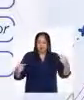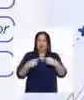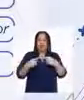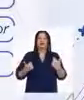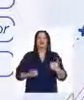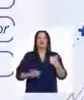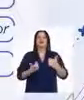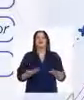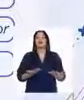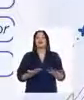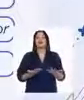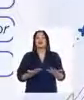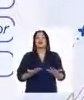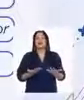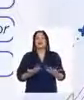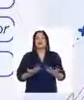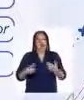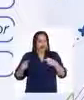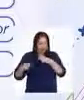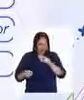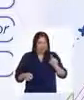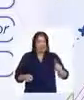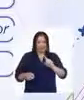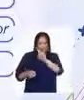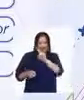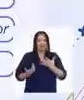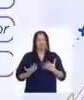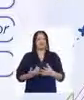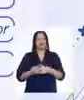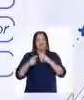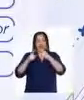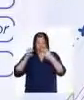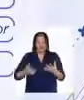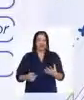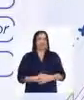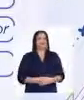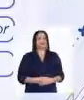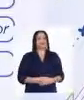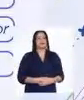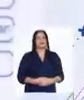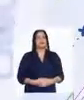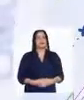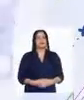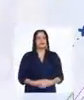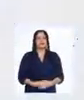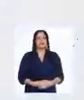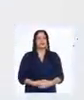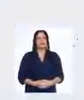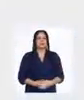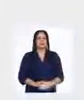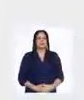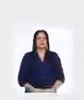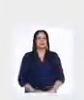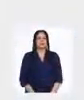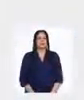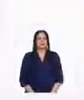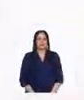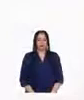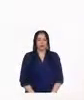la familia de los tejedores. Humanidades, tejedor.